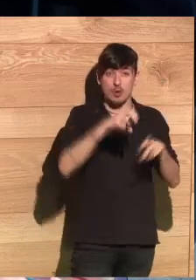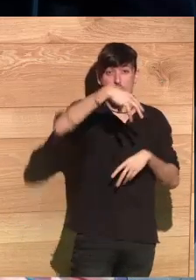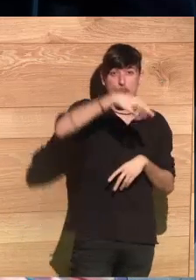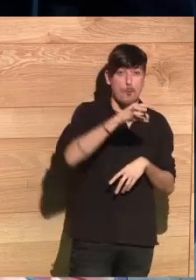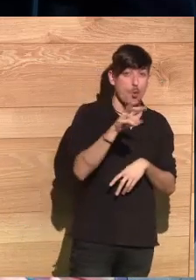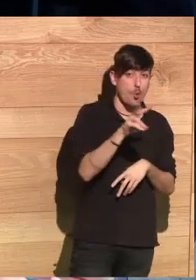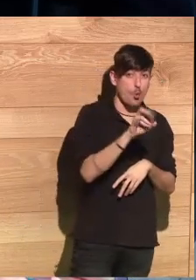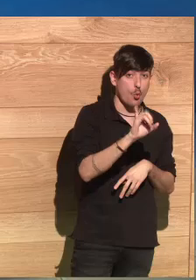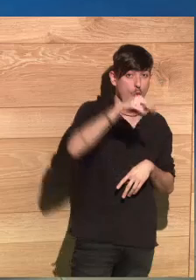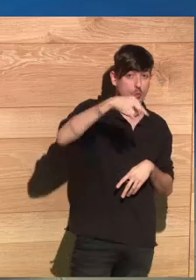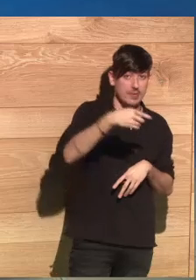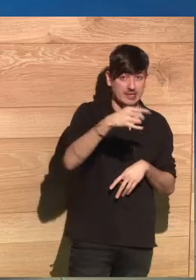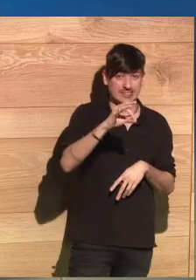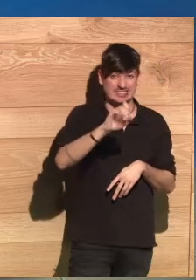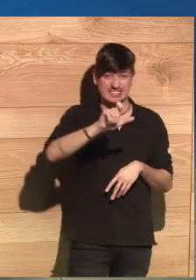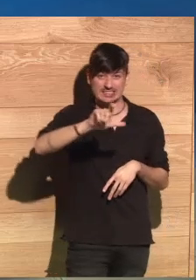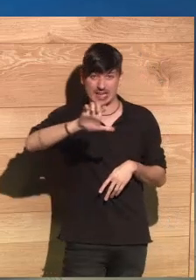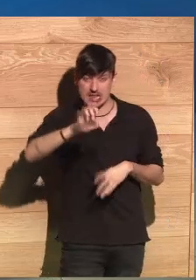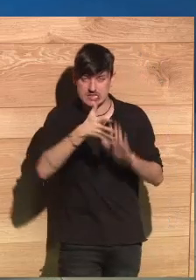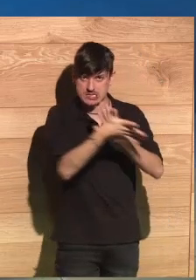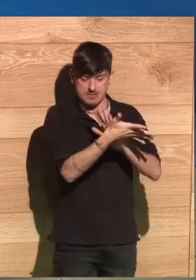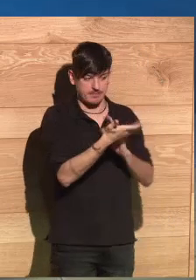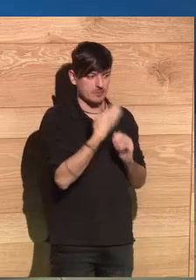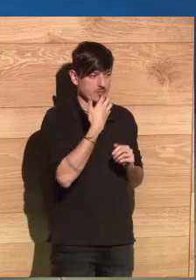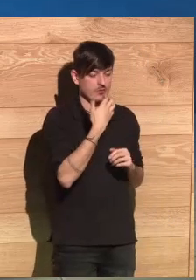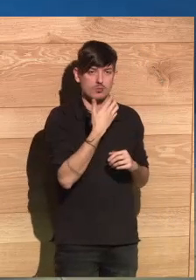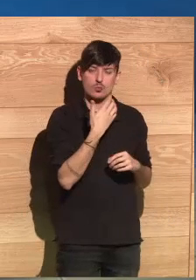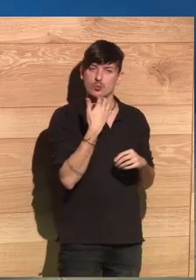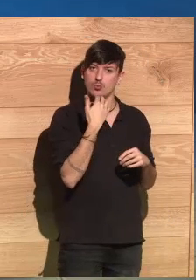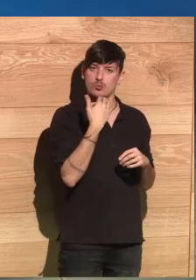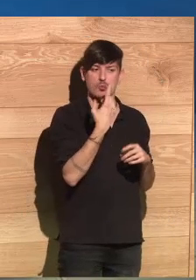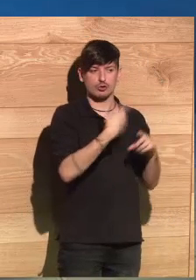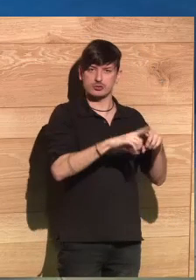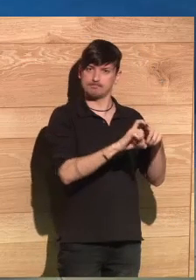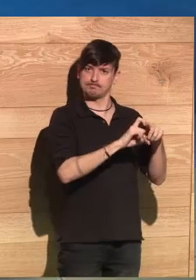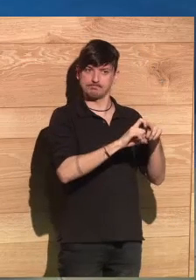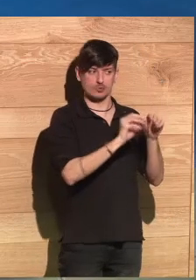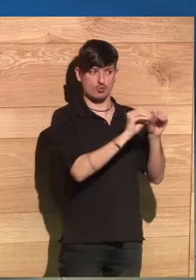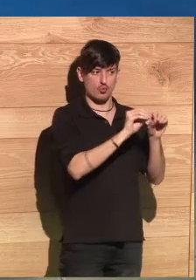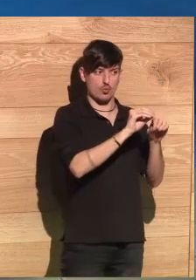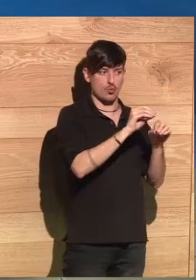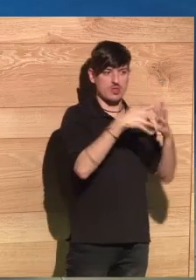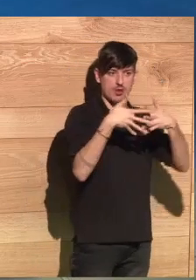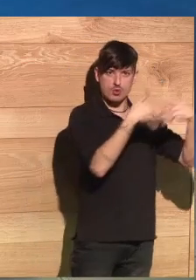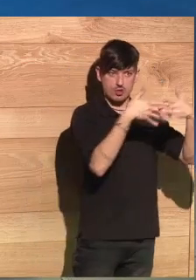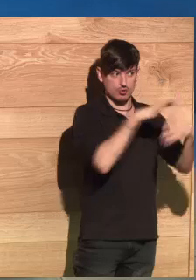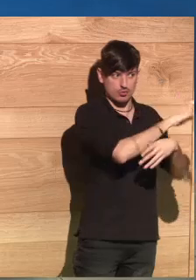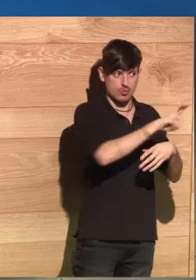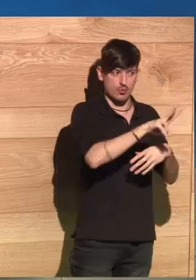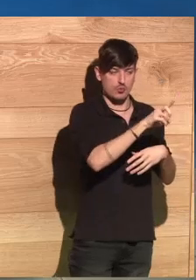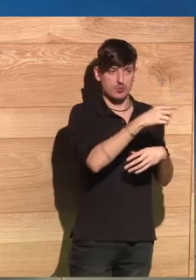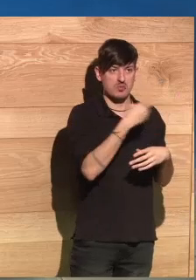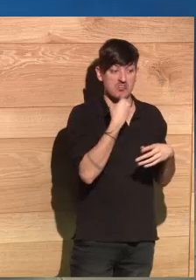sale. Hay una cosa muy peculiar de los estadounidenses, es que en cualquier momento ponen a la venta